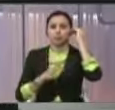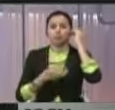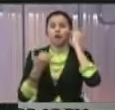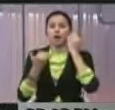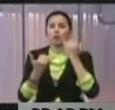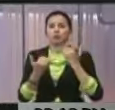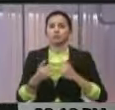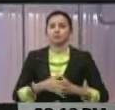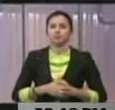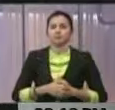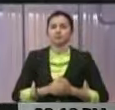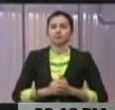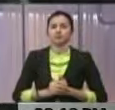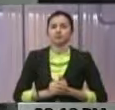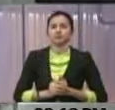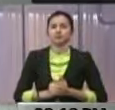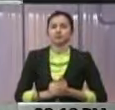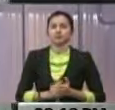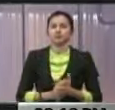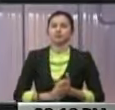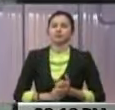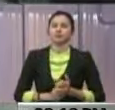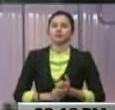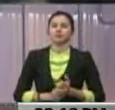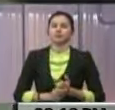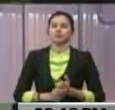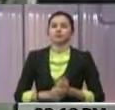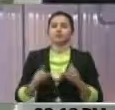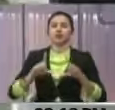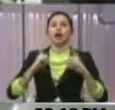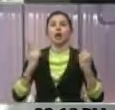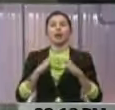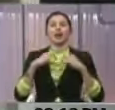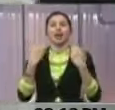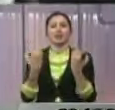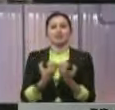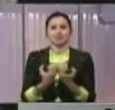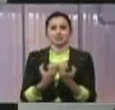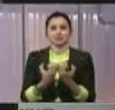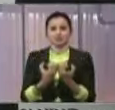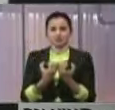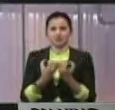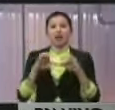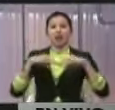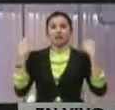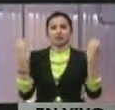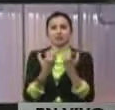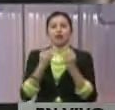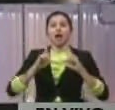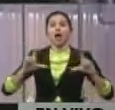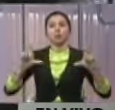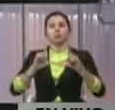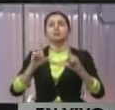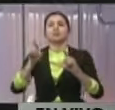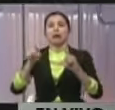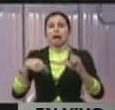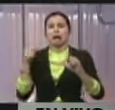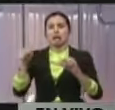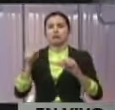Educación Unitaria y Tecnología, a nuestras aulas de clases que pueden